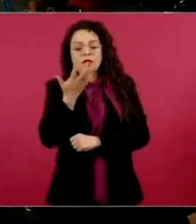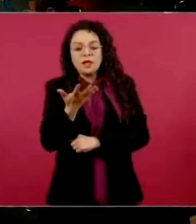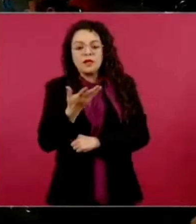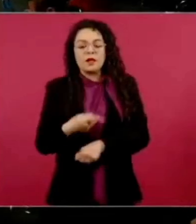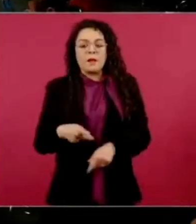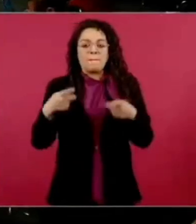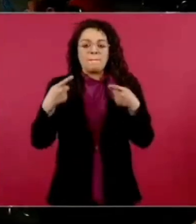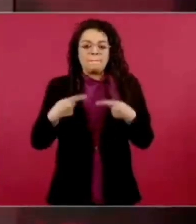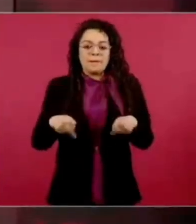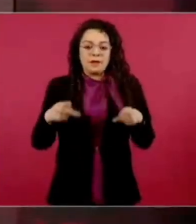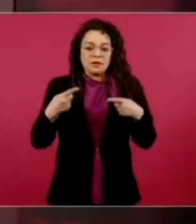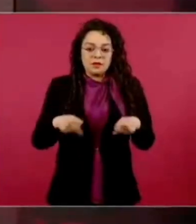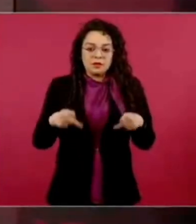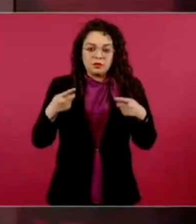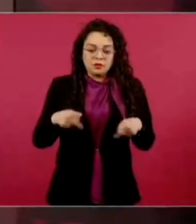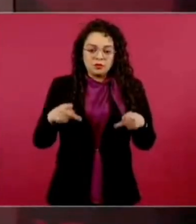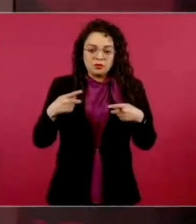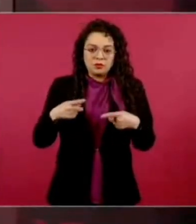afanosito